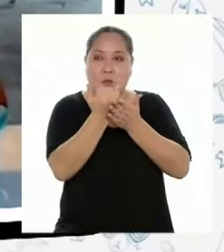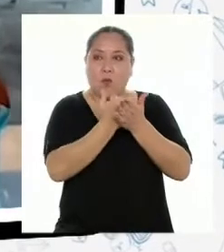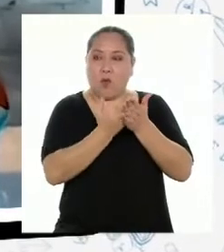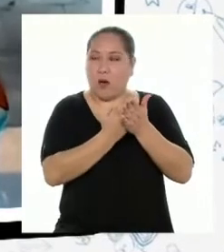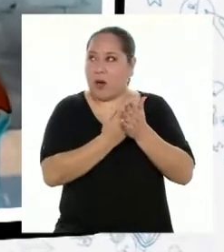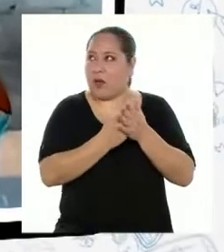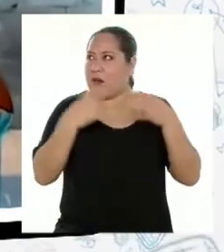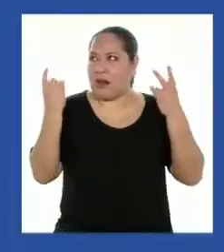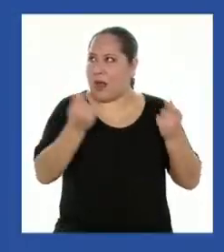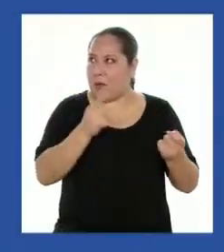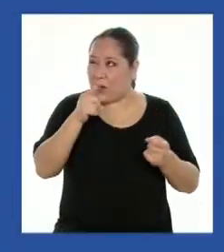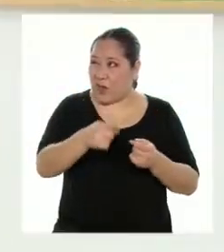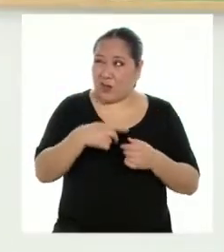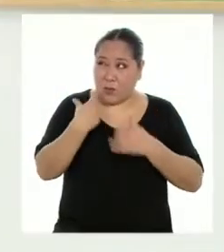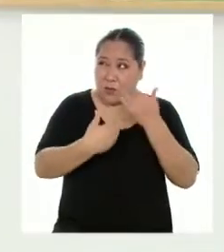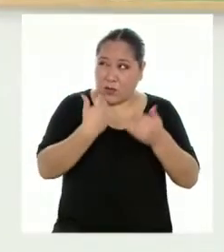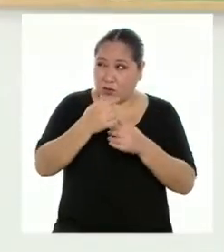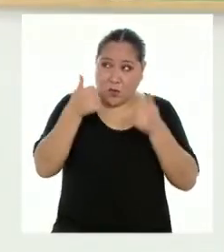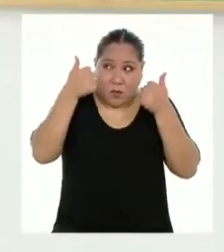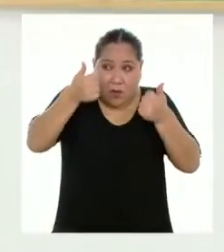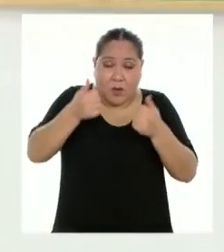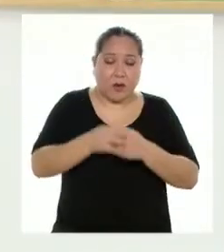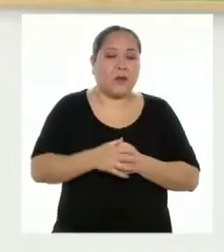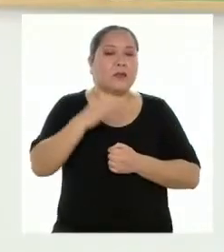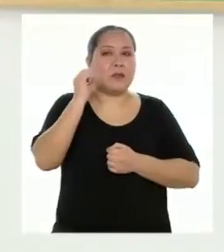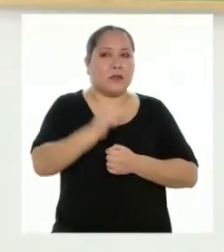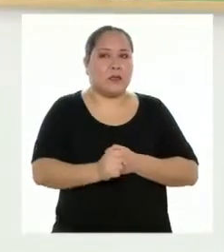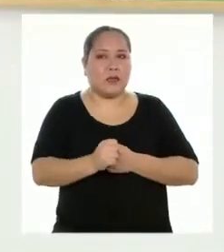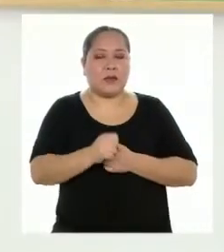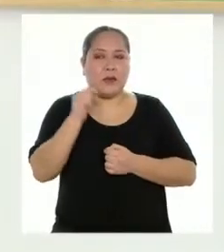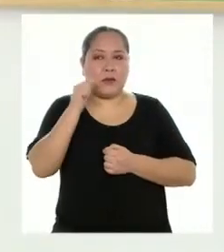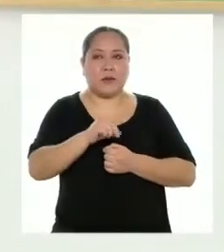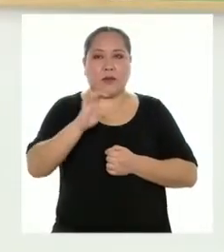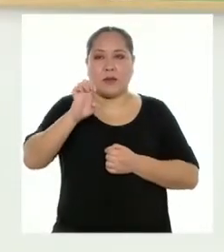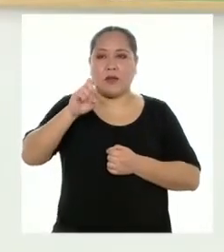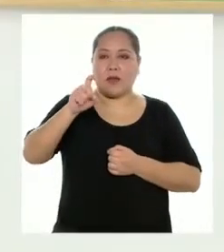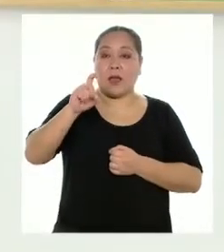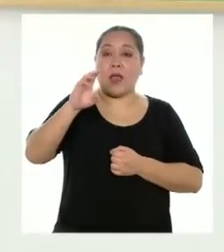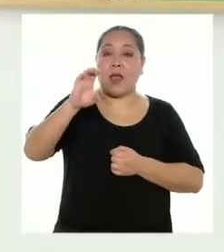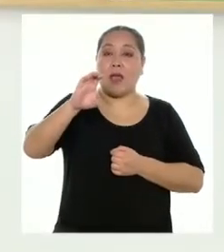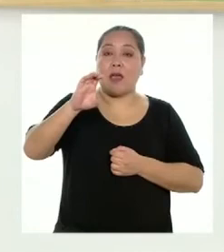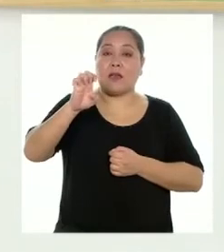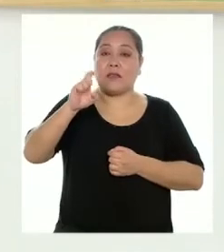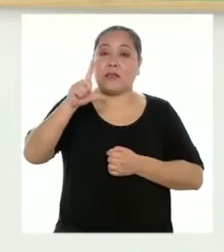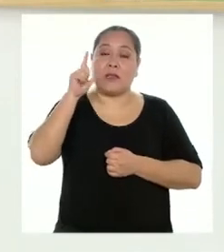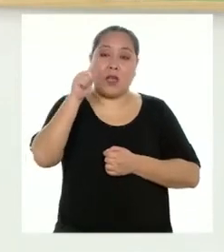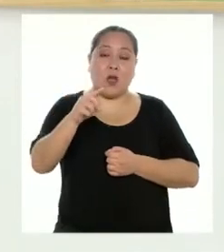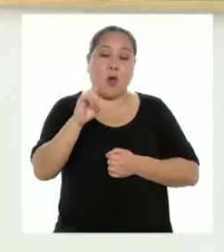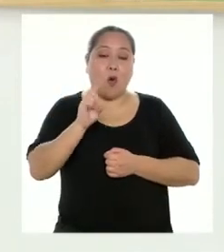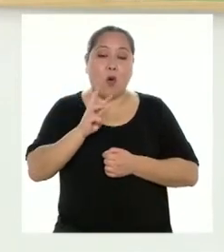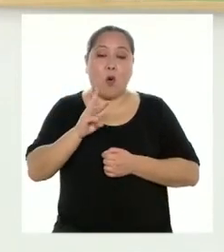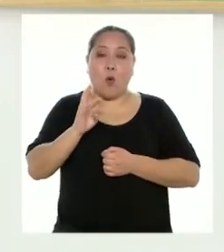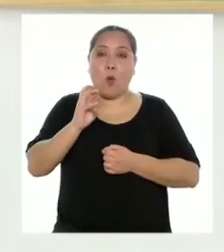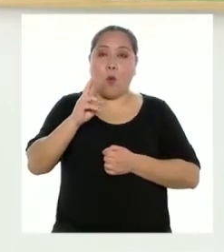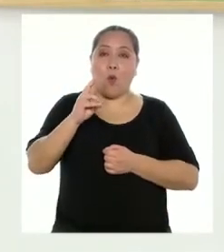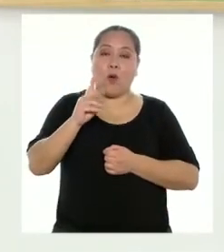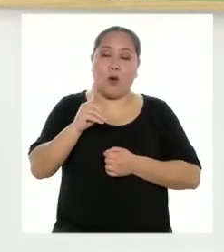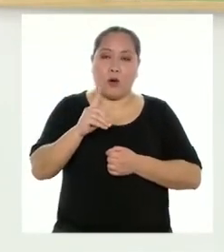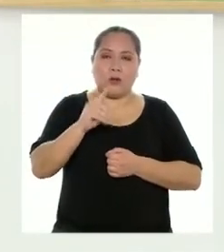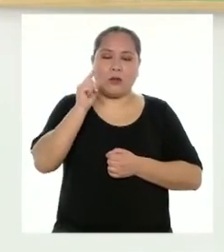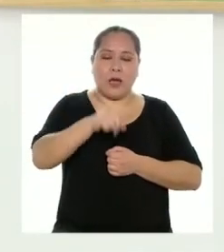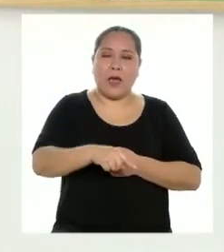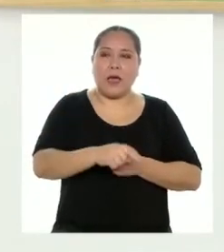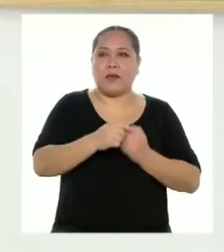es válido? Claro, elaborar gráficos desde un archivo Excel o Word permite obtener los diagramas de barras o de sectores en